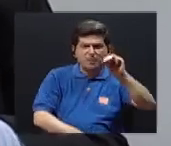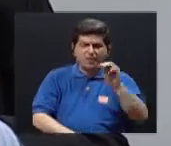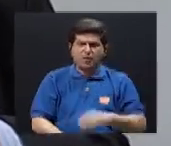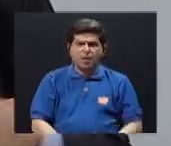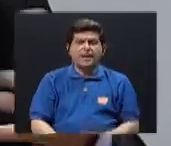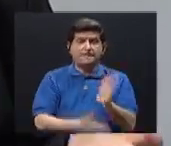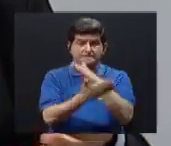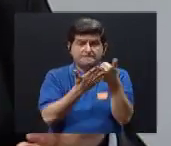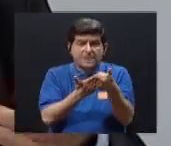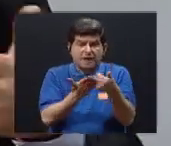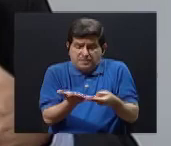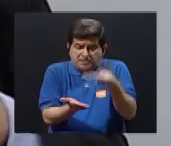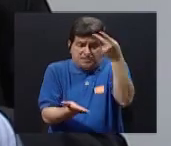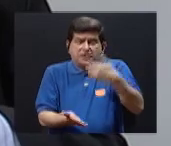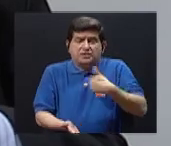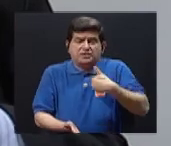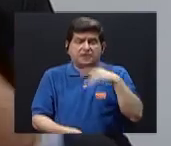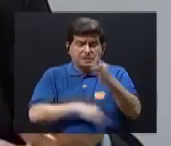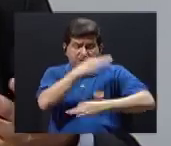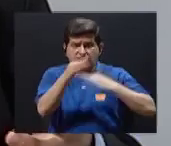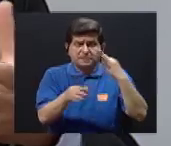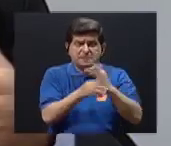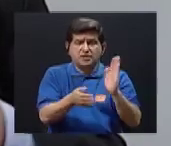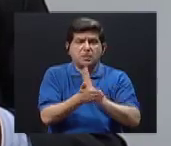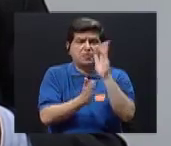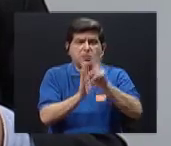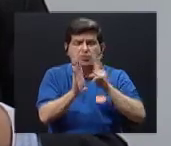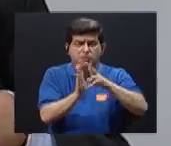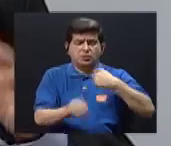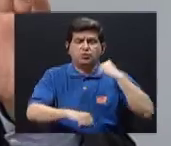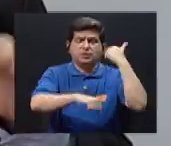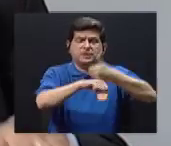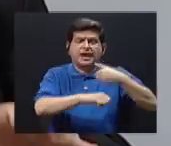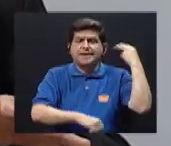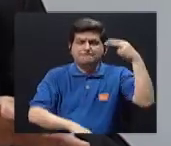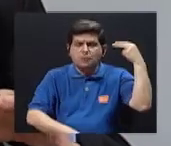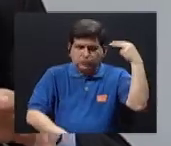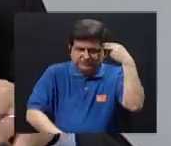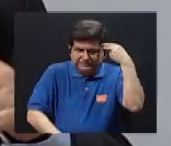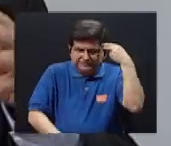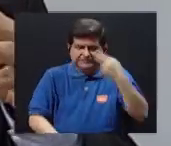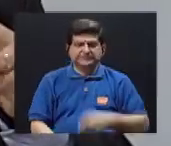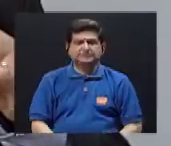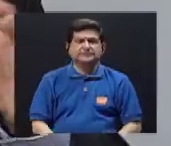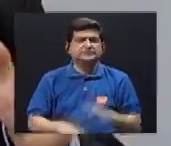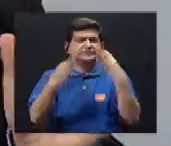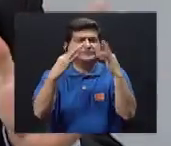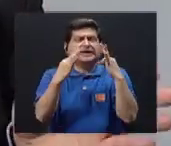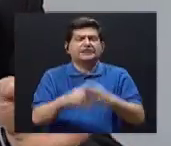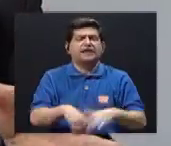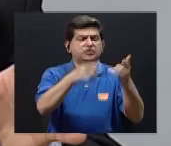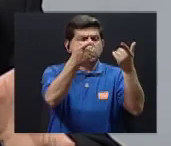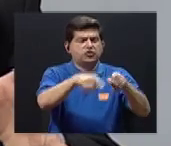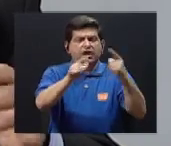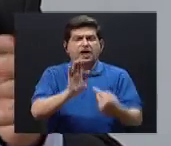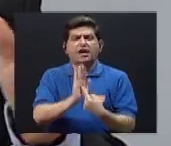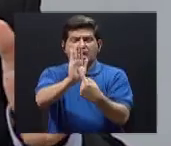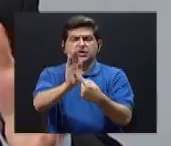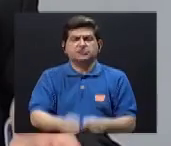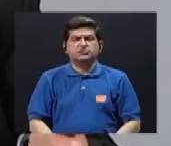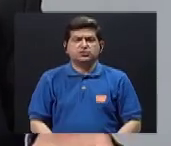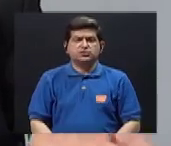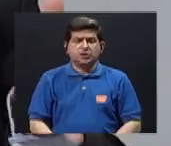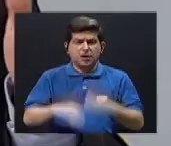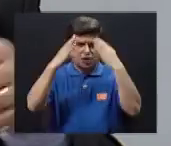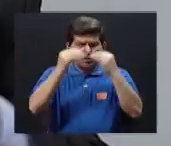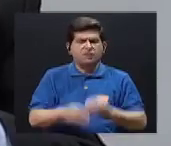Manuel. Yo creo que es claro. parte de la riqueza también del género documental, en el cual uno puede plantear una hipótesis, ir presentando hechos y con